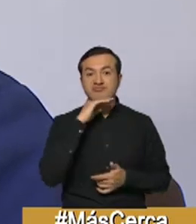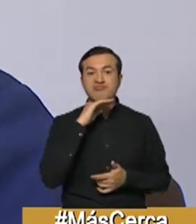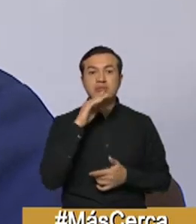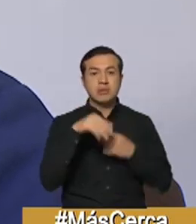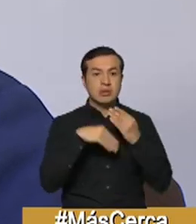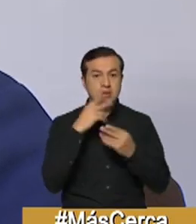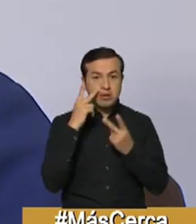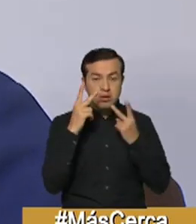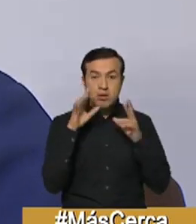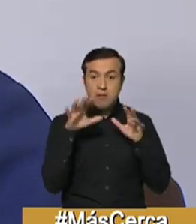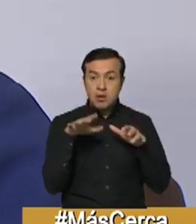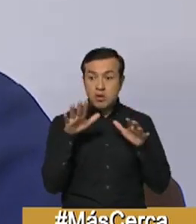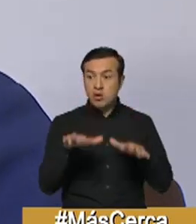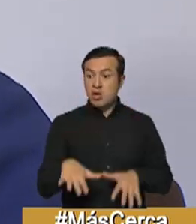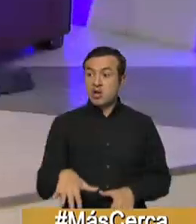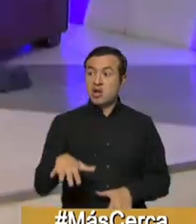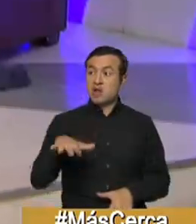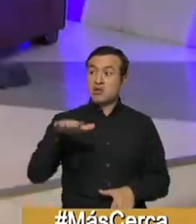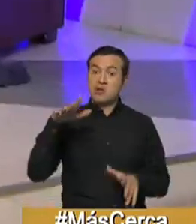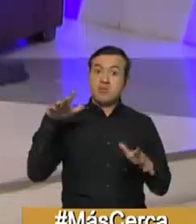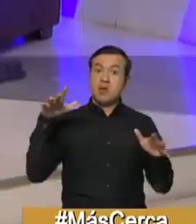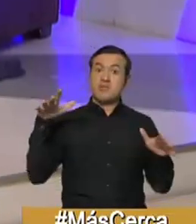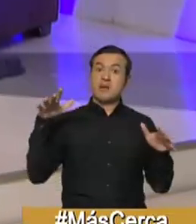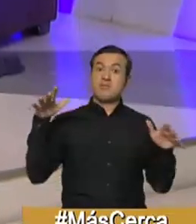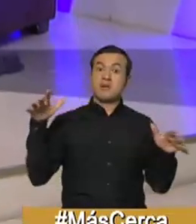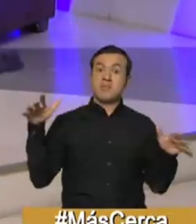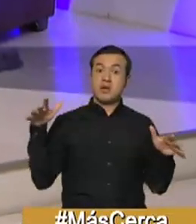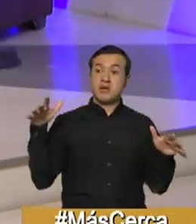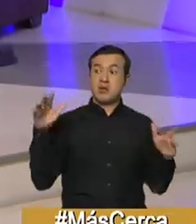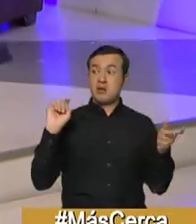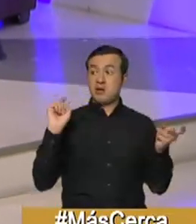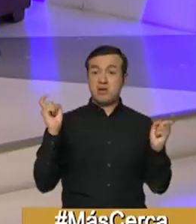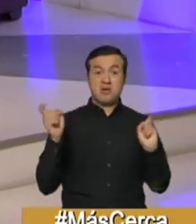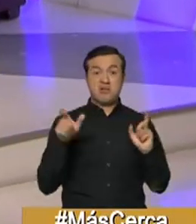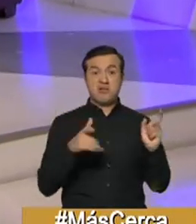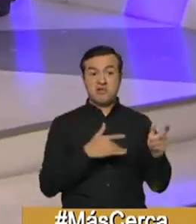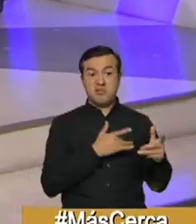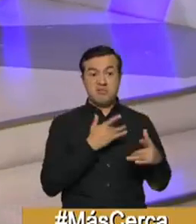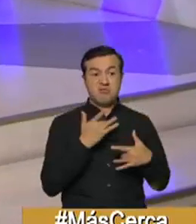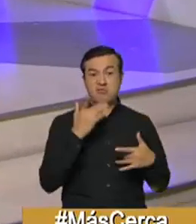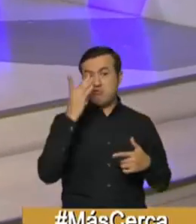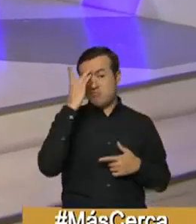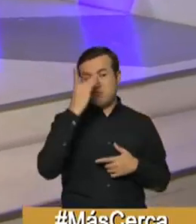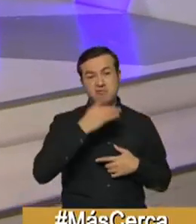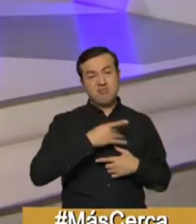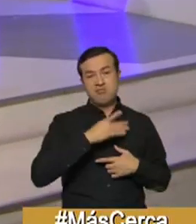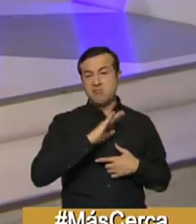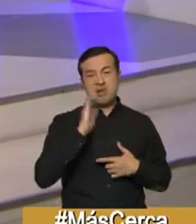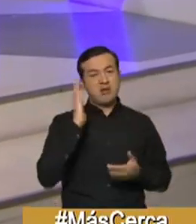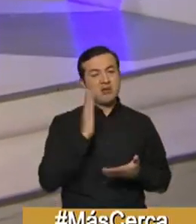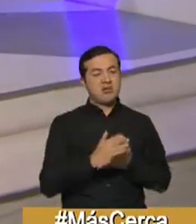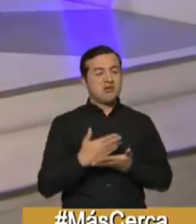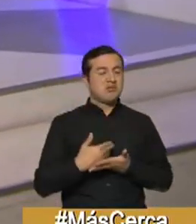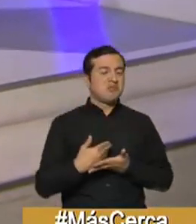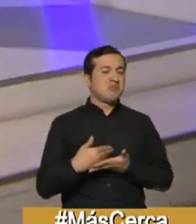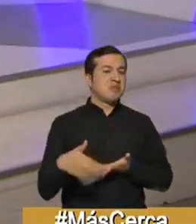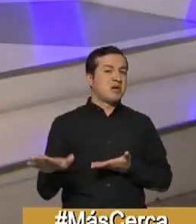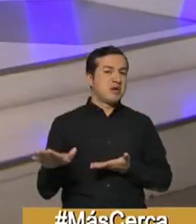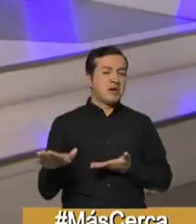dan cuenta que su perrito ha crecido demasiado y que sufre estos cambios, pues decidimos lo peor de todo que podemos